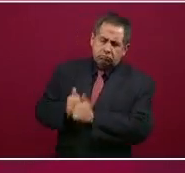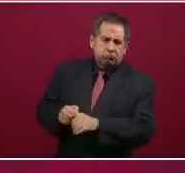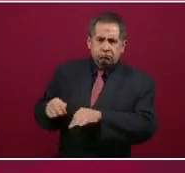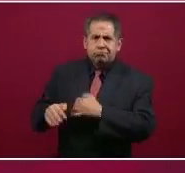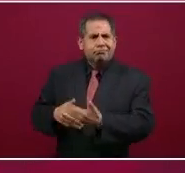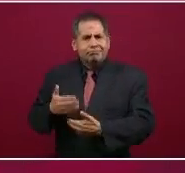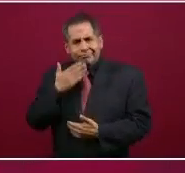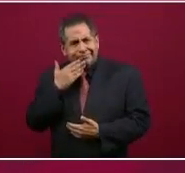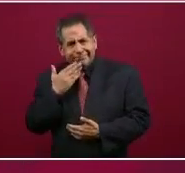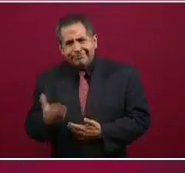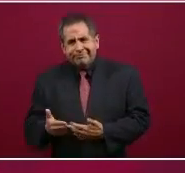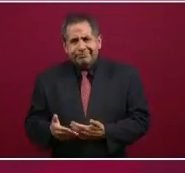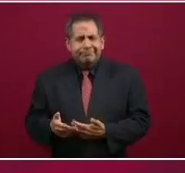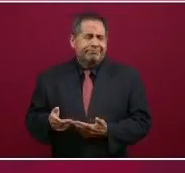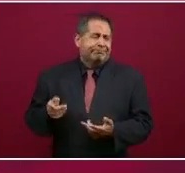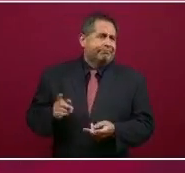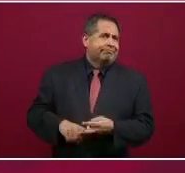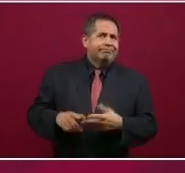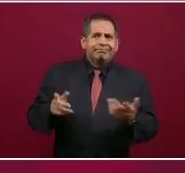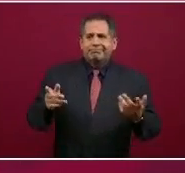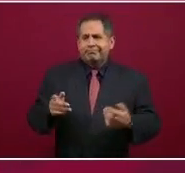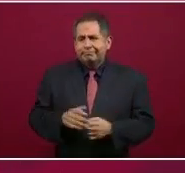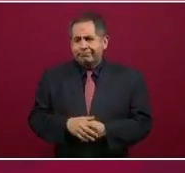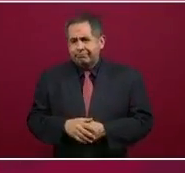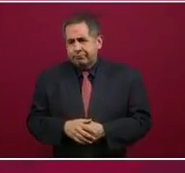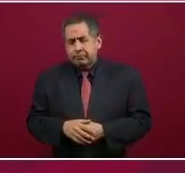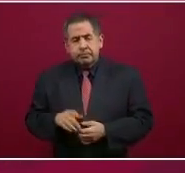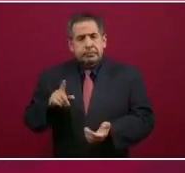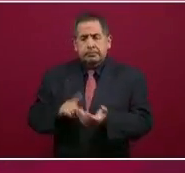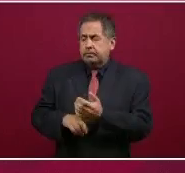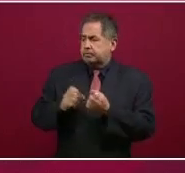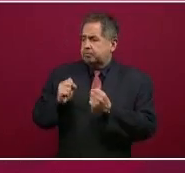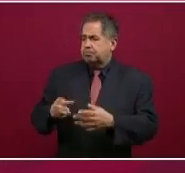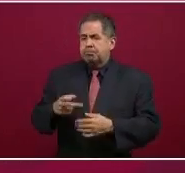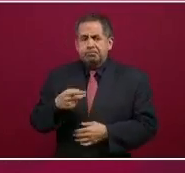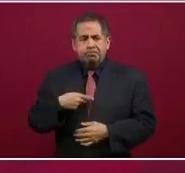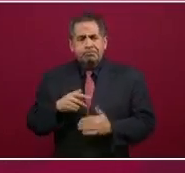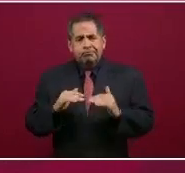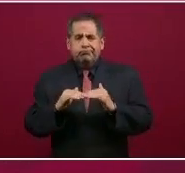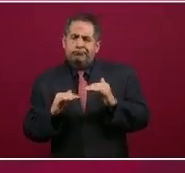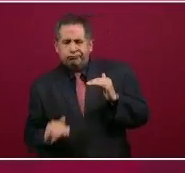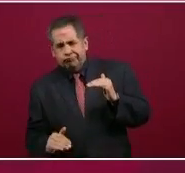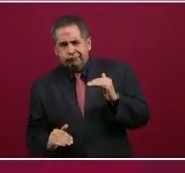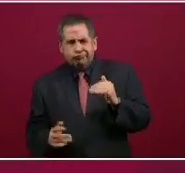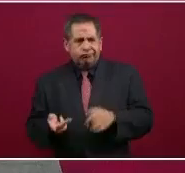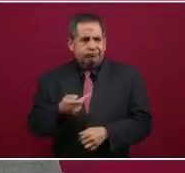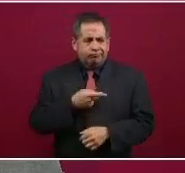si no existiera tanta pobreza, tanta desigualdad.